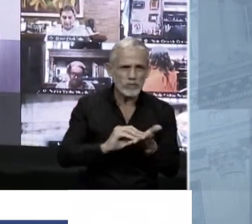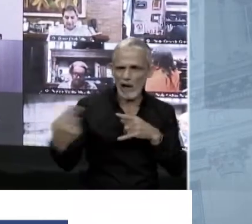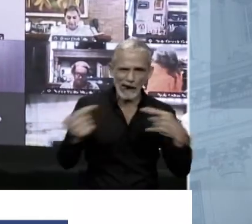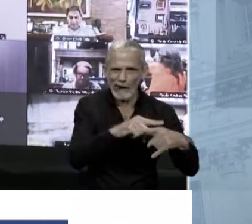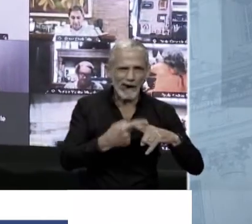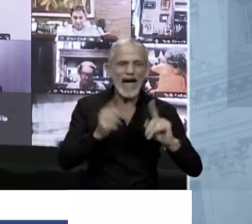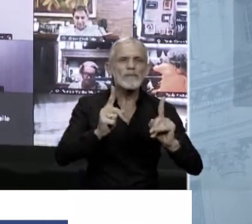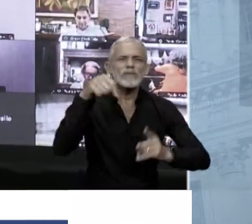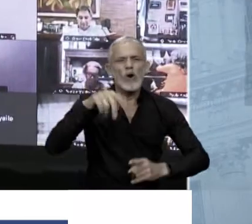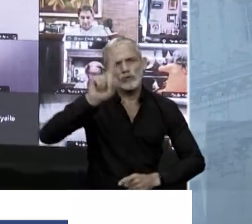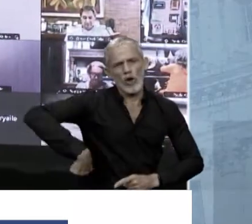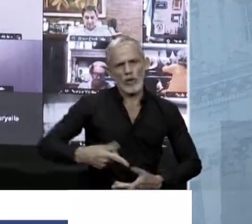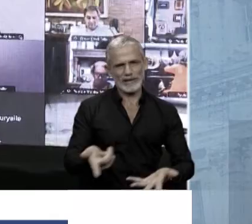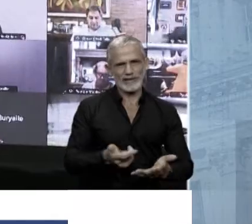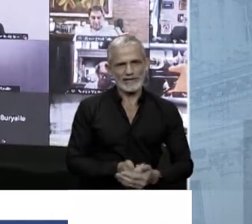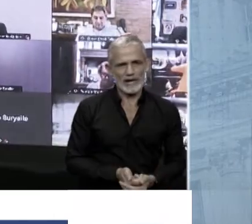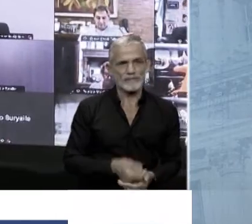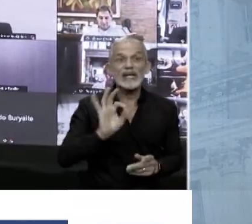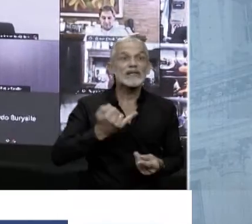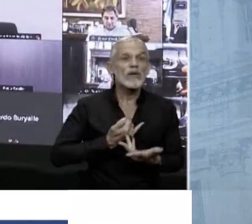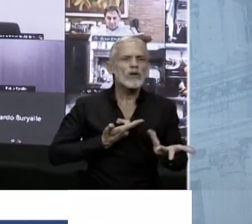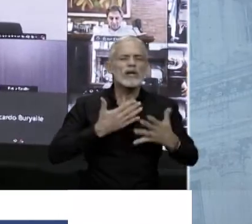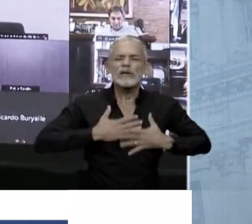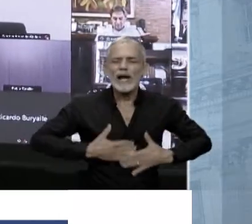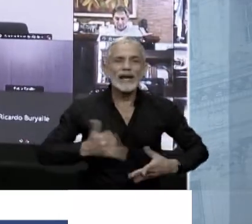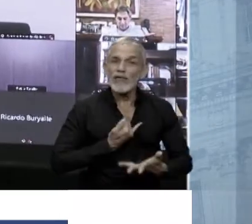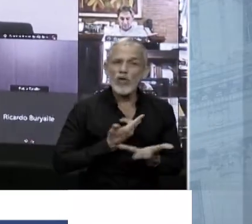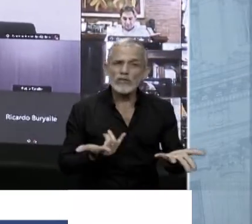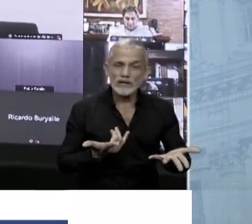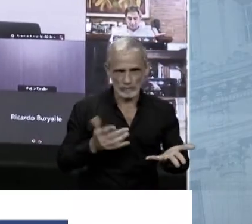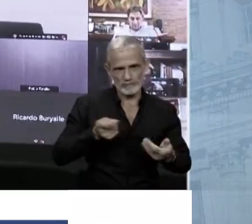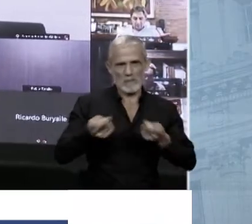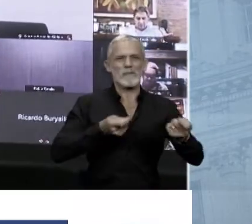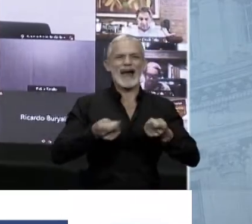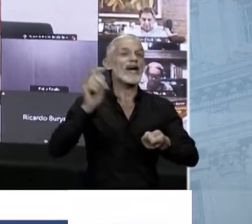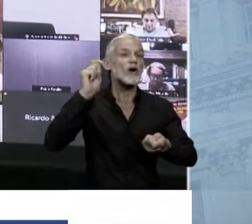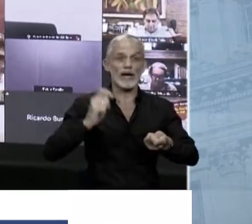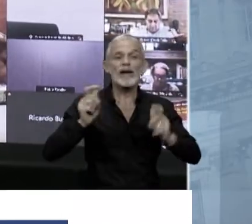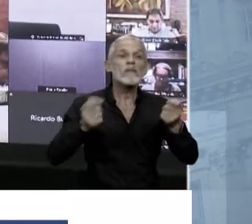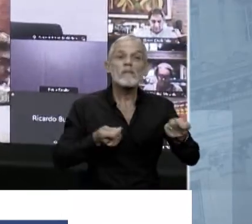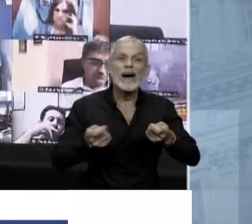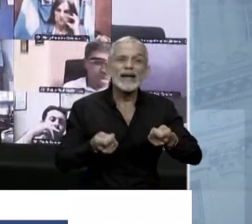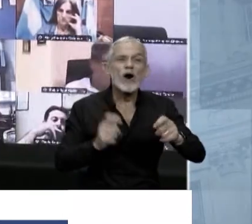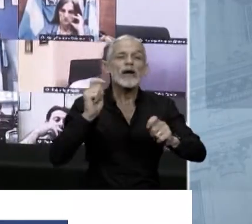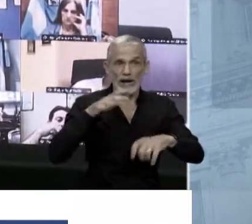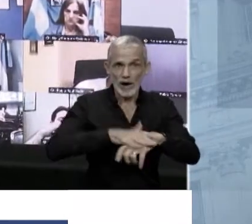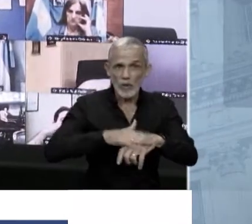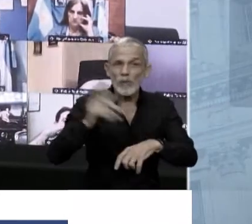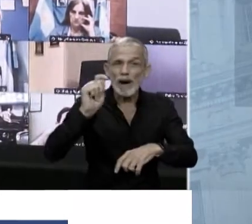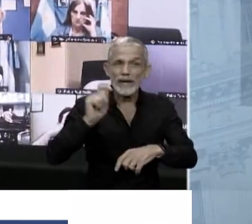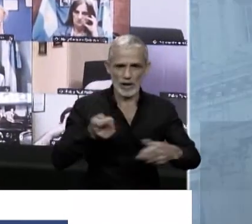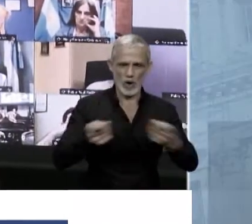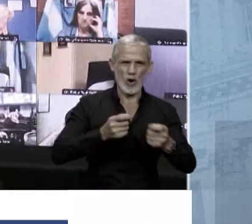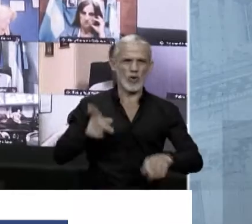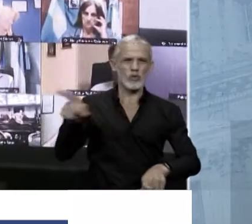como hemos estado discutiendo. ¿Sabe dónde está la serenidad en quien conduce? ¿Sabe dónde está la imprudencia en el